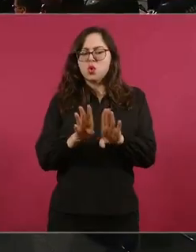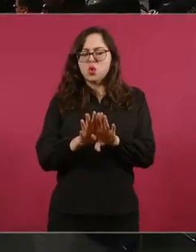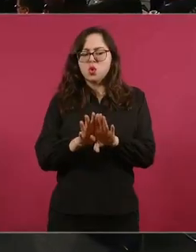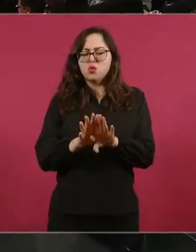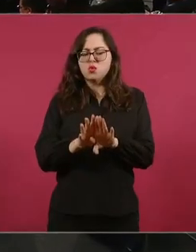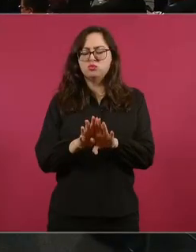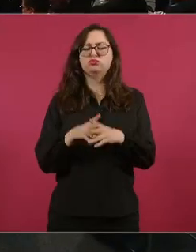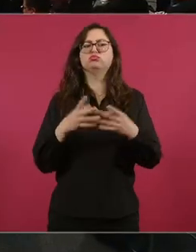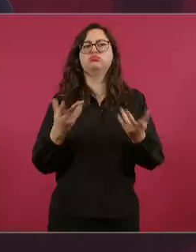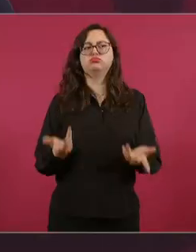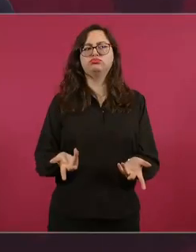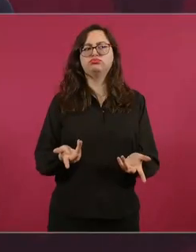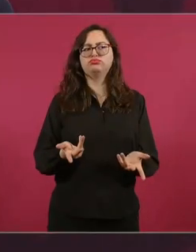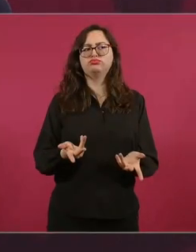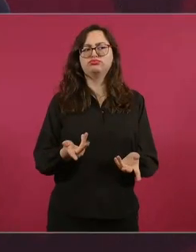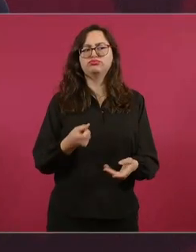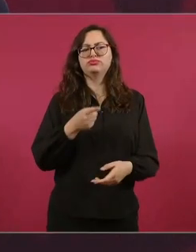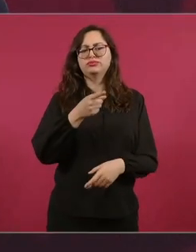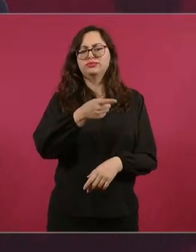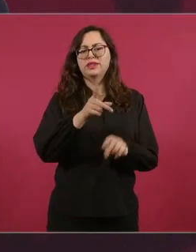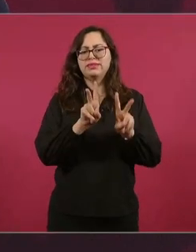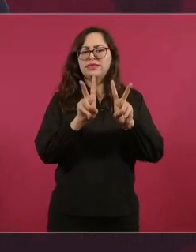a tratar este asunto?